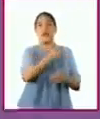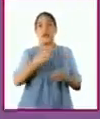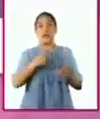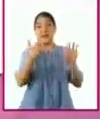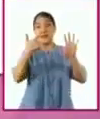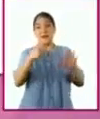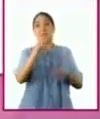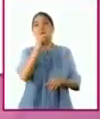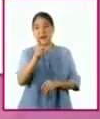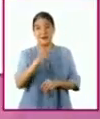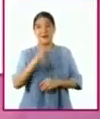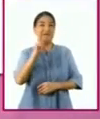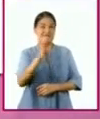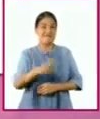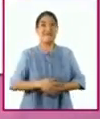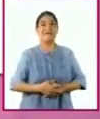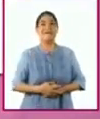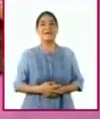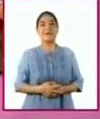¿Vamos?